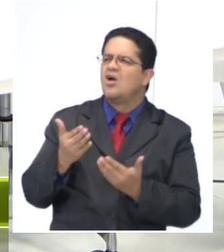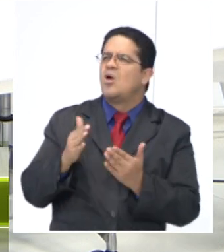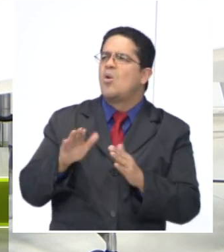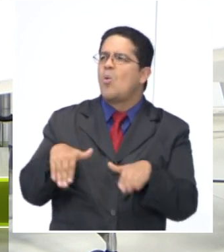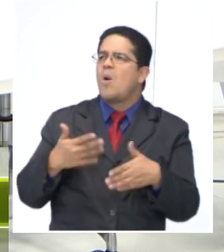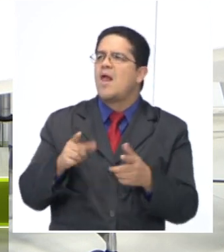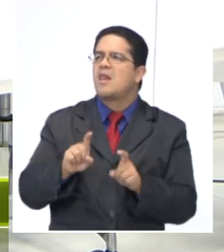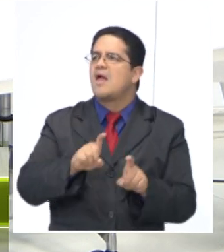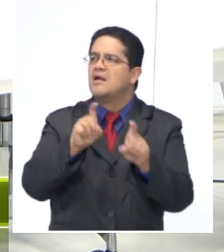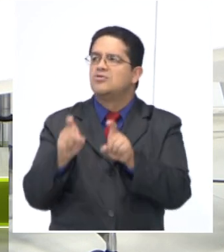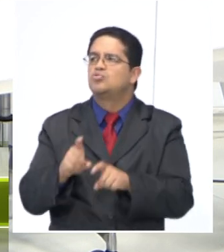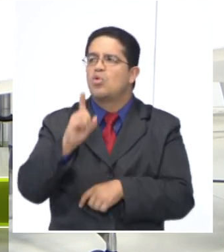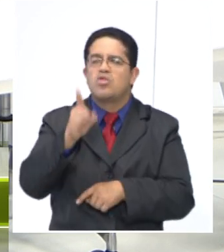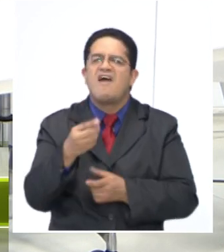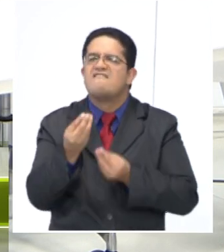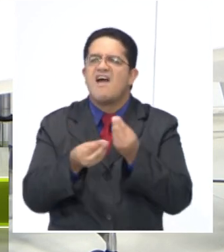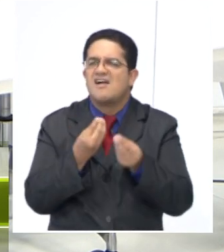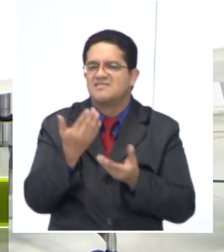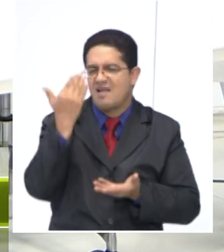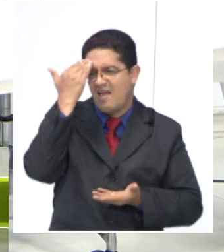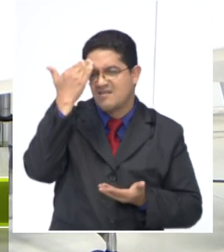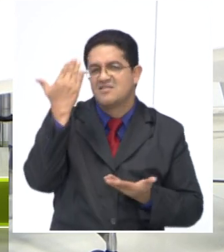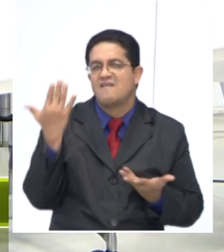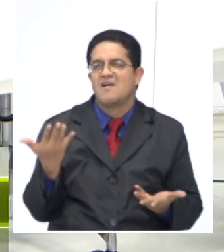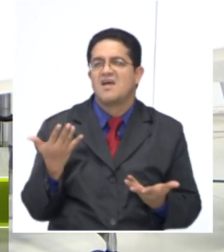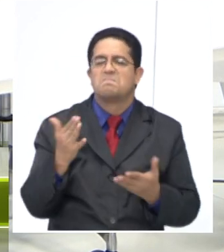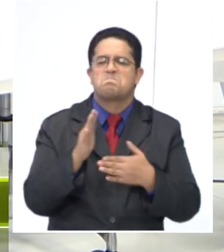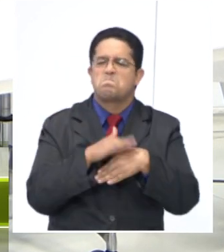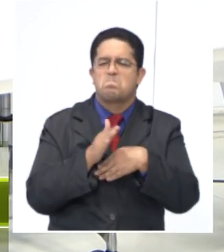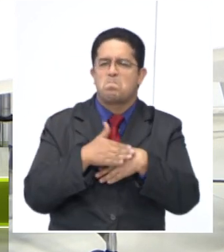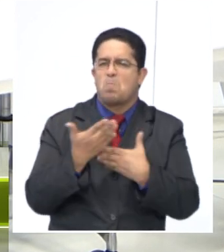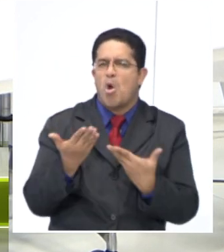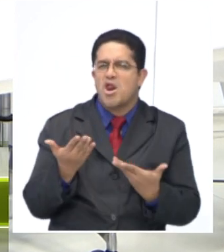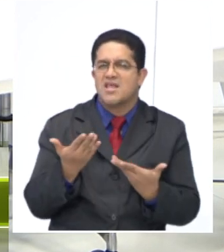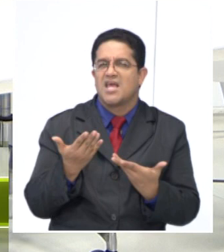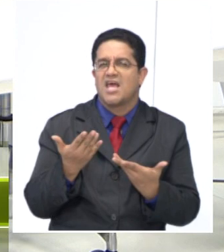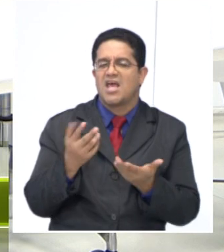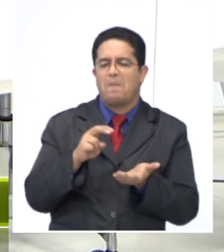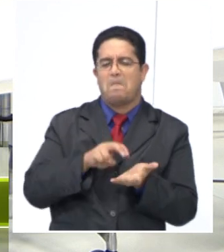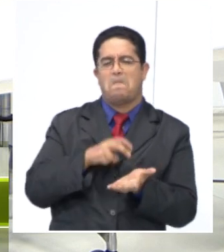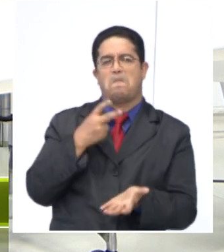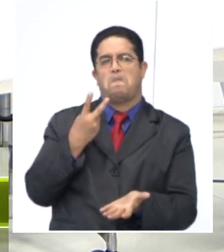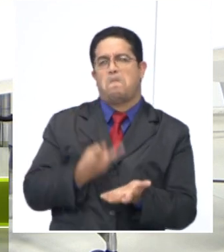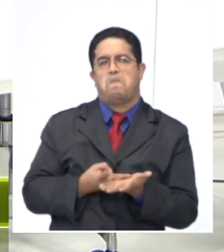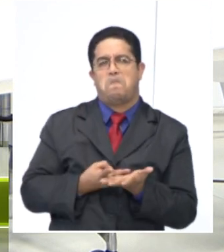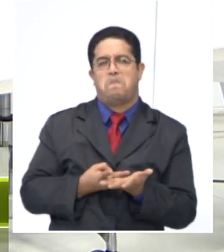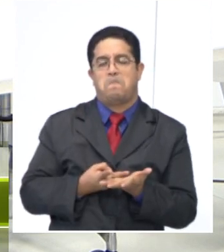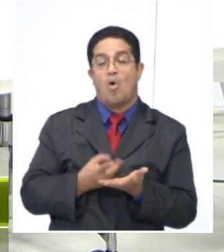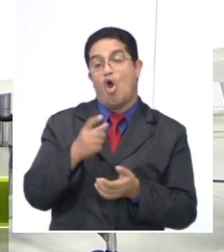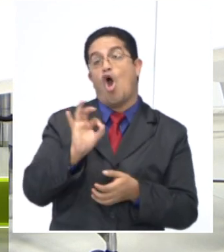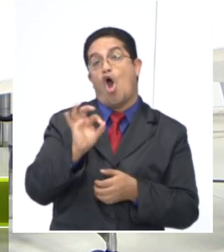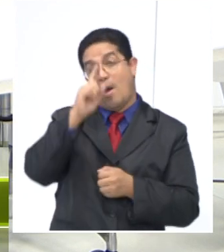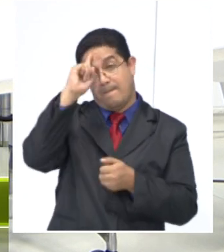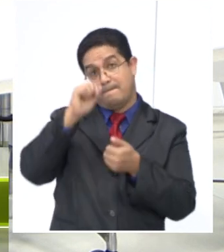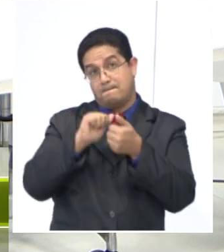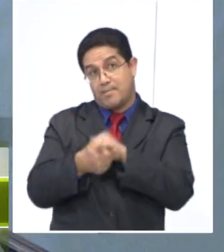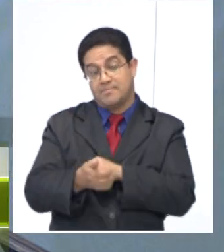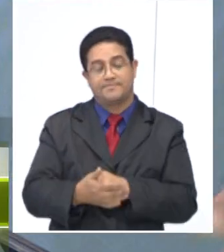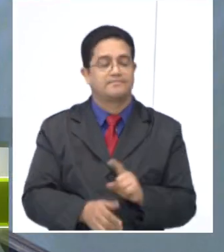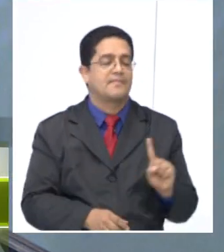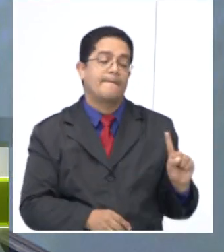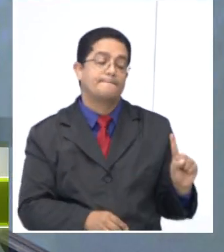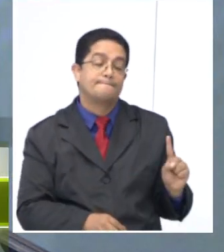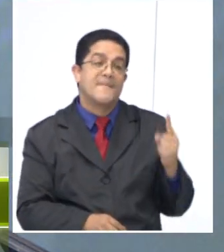se le van a realizar a este paciente para saber cuál fue la causa real o cuál ha sido la causa por la cual se ha presentado pérdidas de conciencia? Lo primero